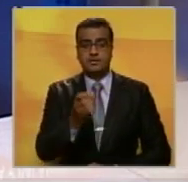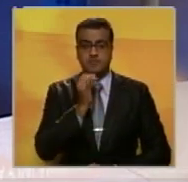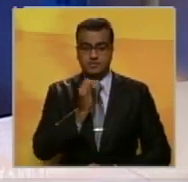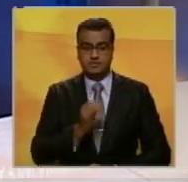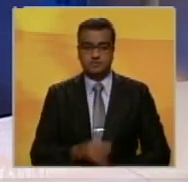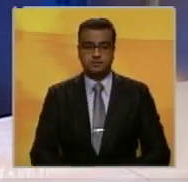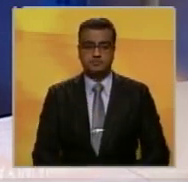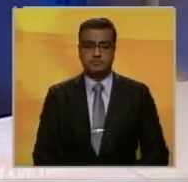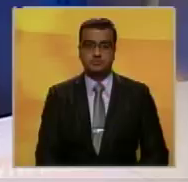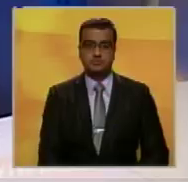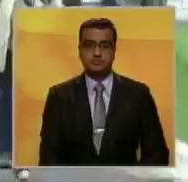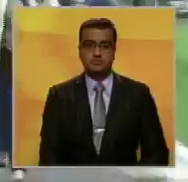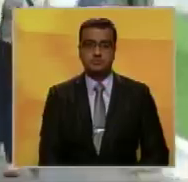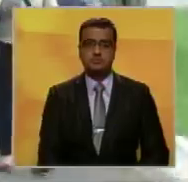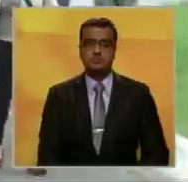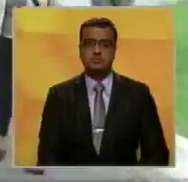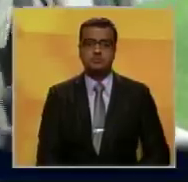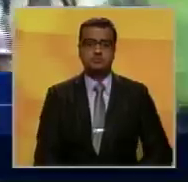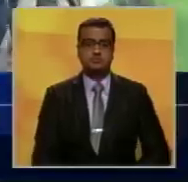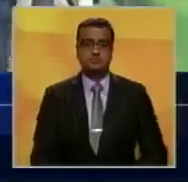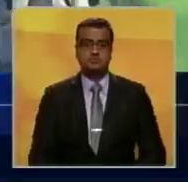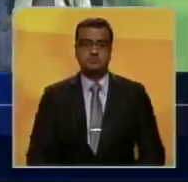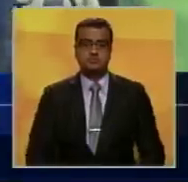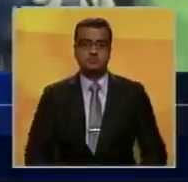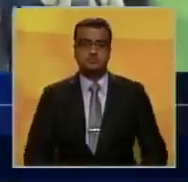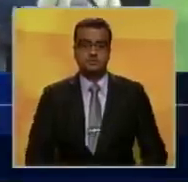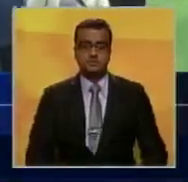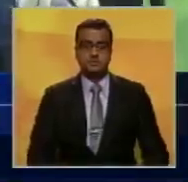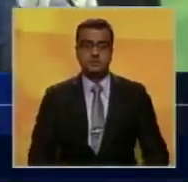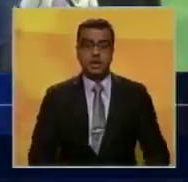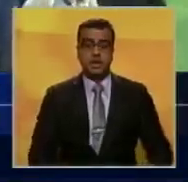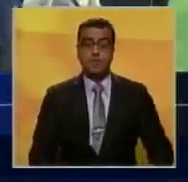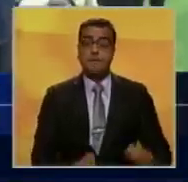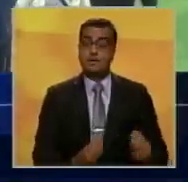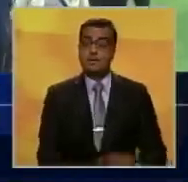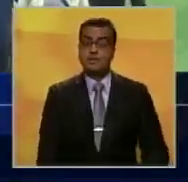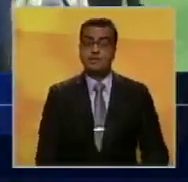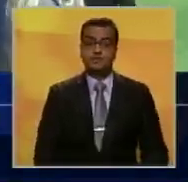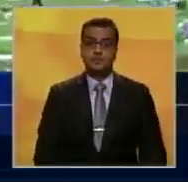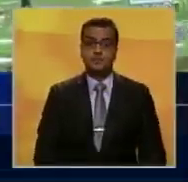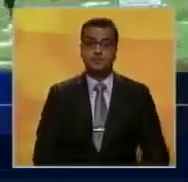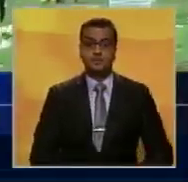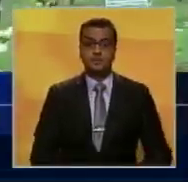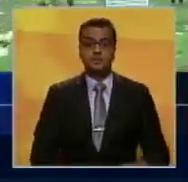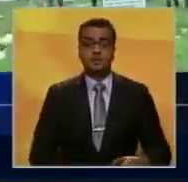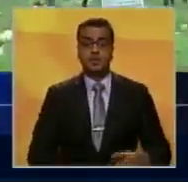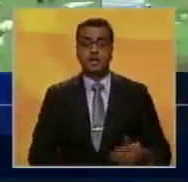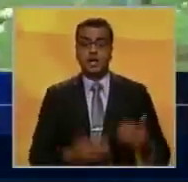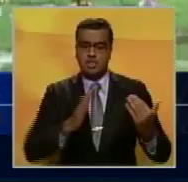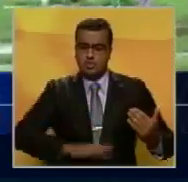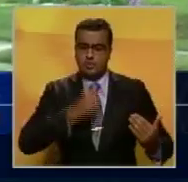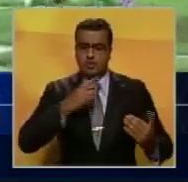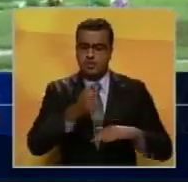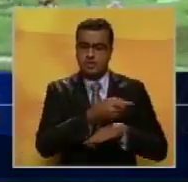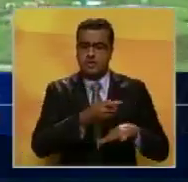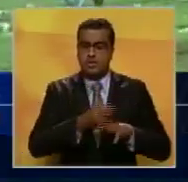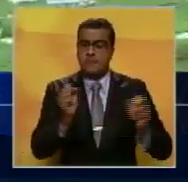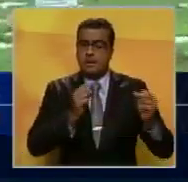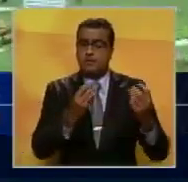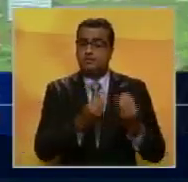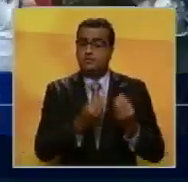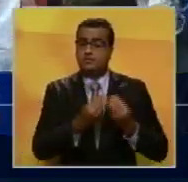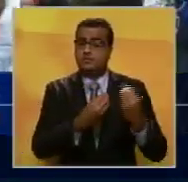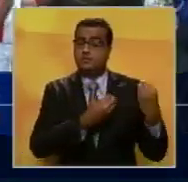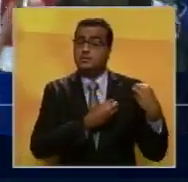nos amplía esta información. En el acompañamiento fúnebre estuvo el gobernador del estado Mérida, Alexis Ramírez, junto con directivos